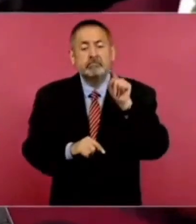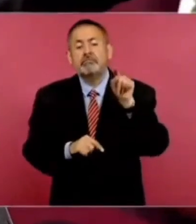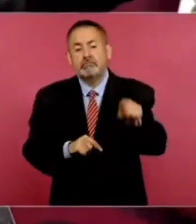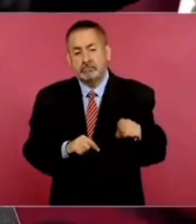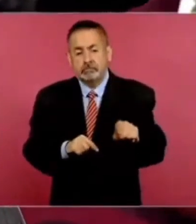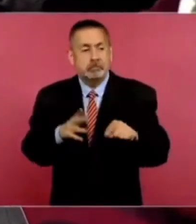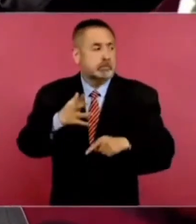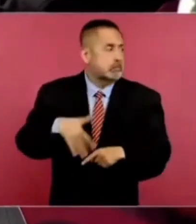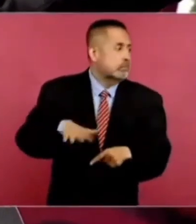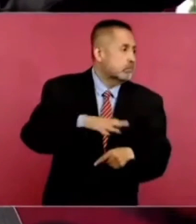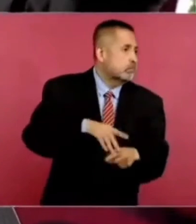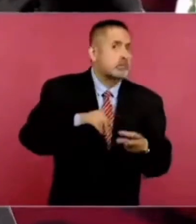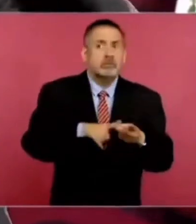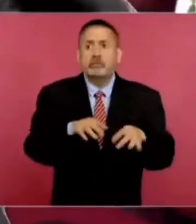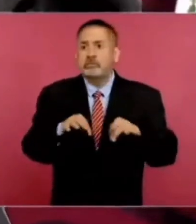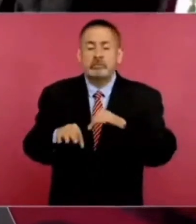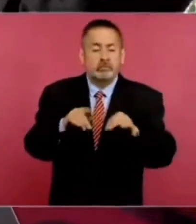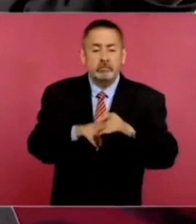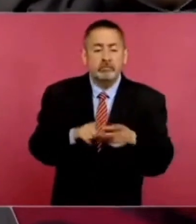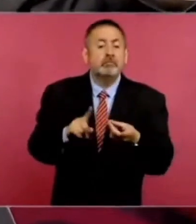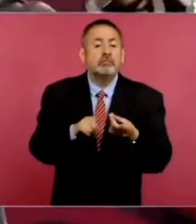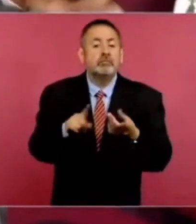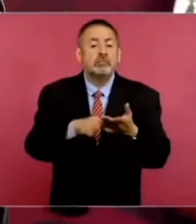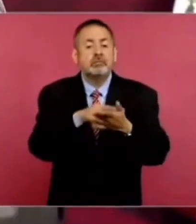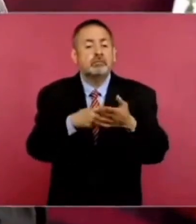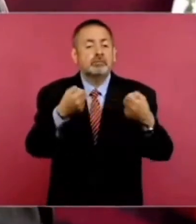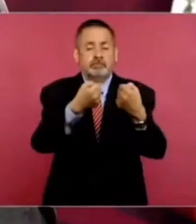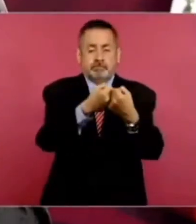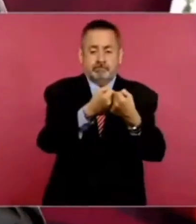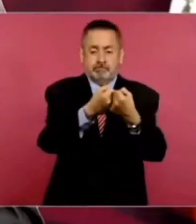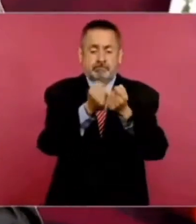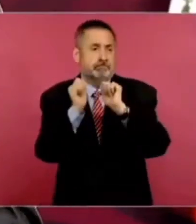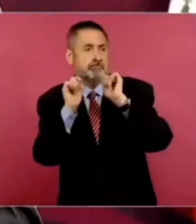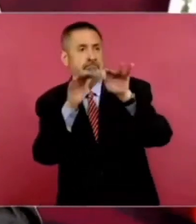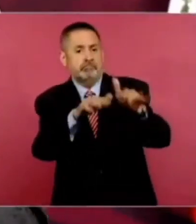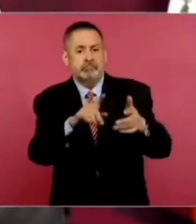a buscar trabajo a las ciudades fronterizas,